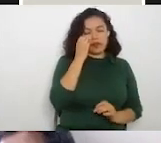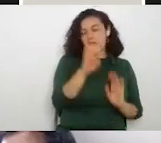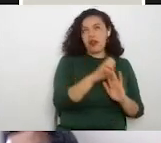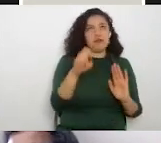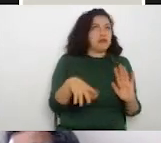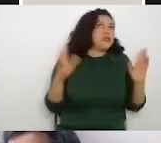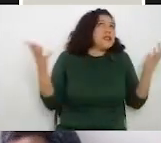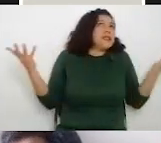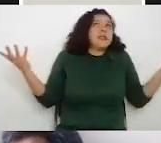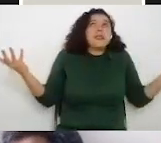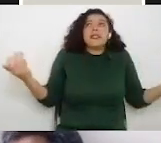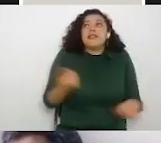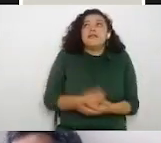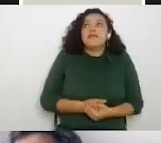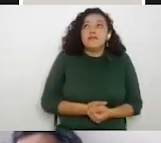digamos,